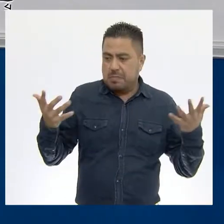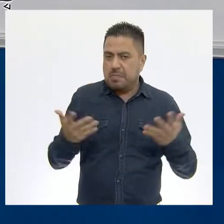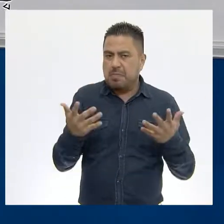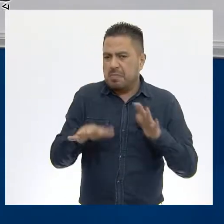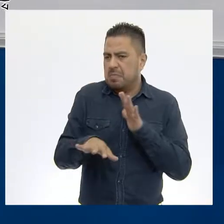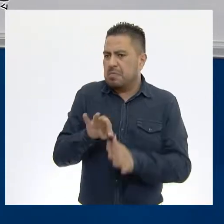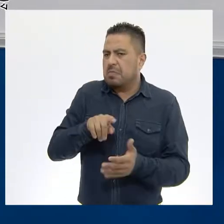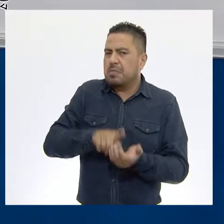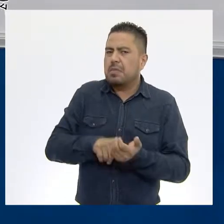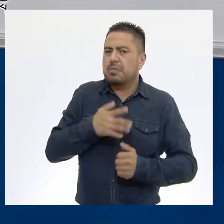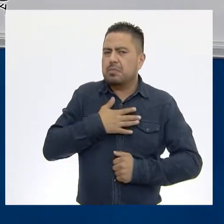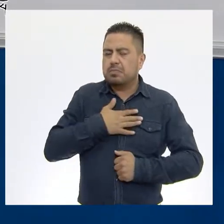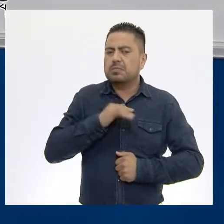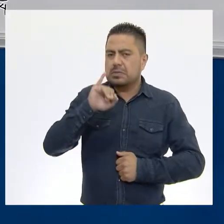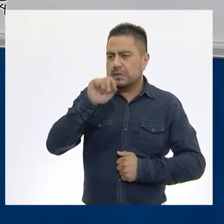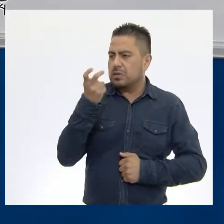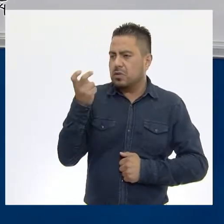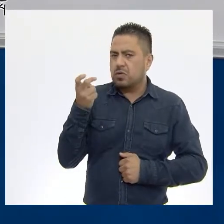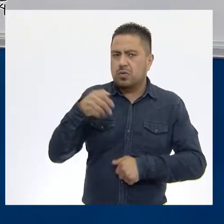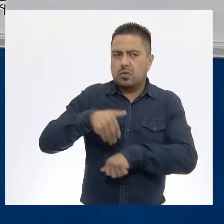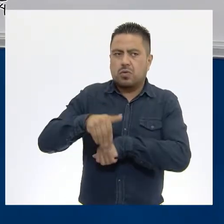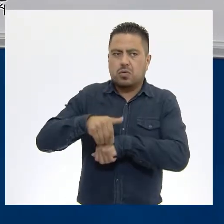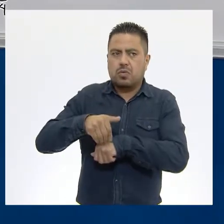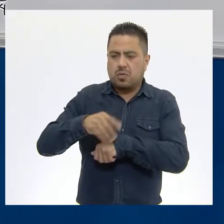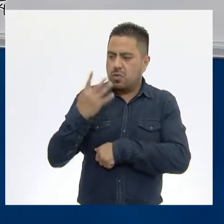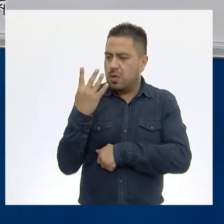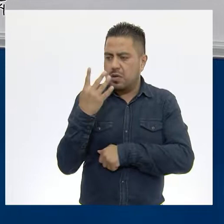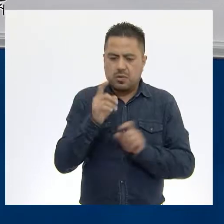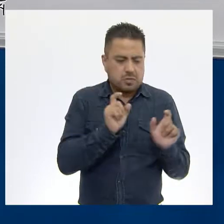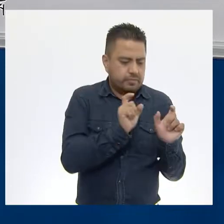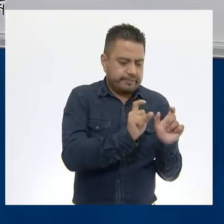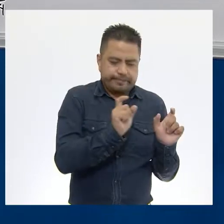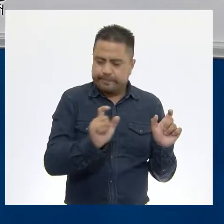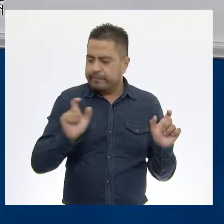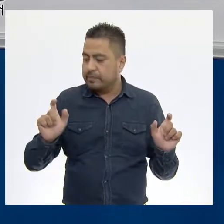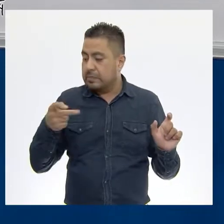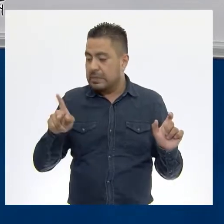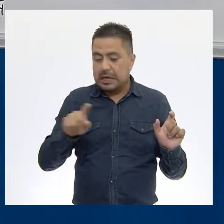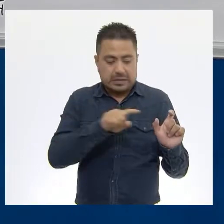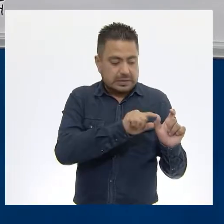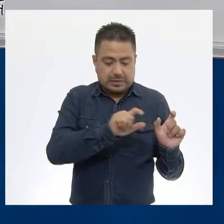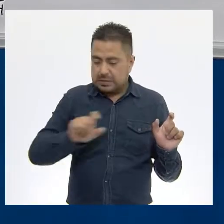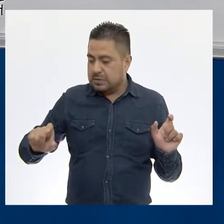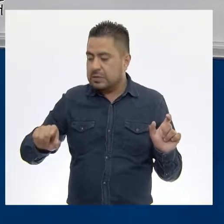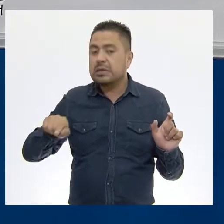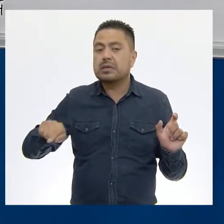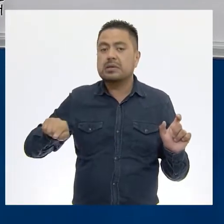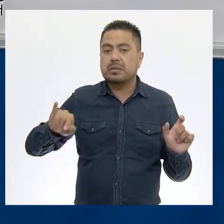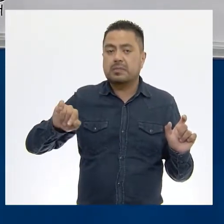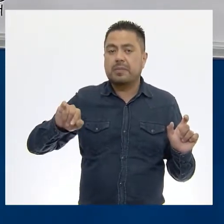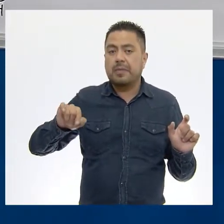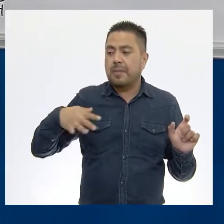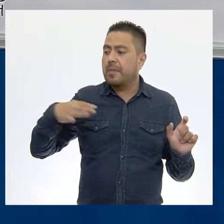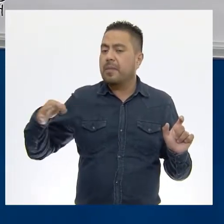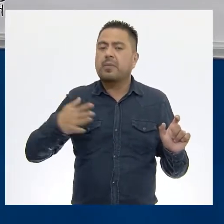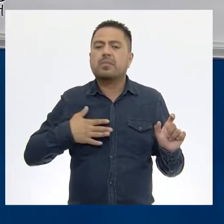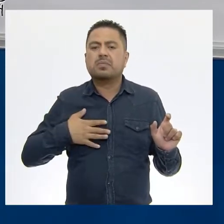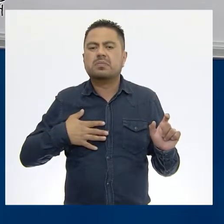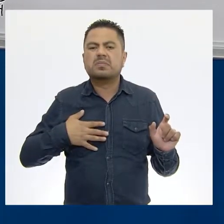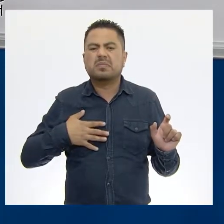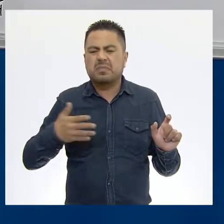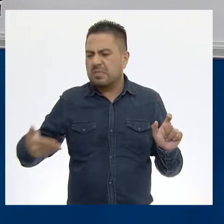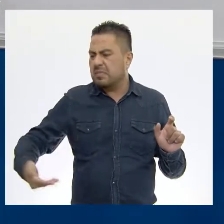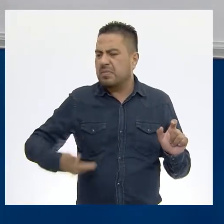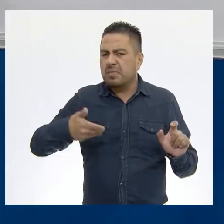dije mal, porque nuestro entero sí va a ser 4, va a estar dividido en 4. Ajá. Pero este segmento sí nos está